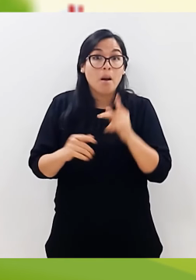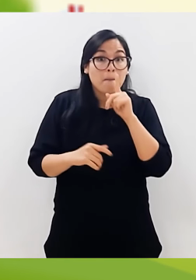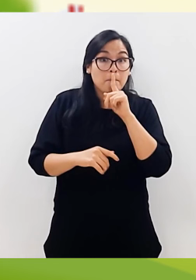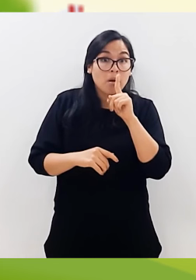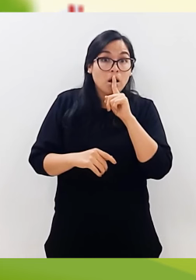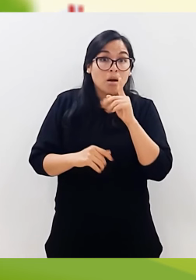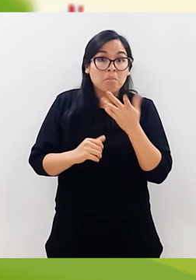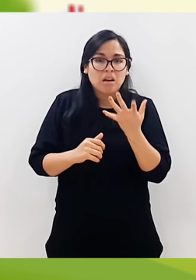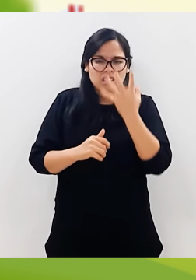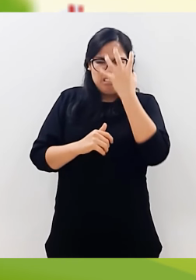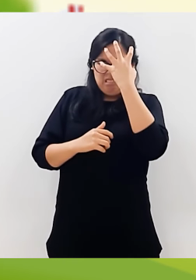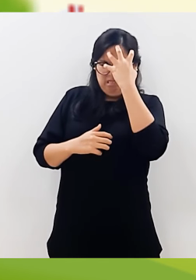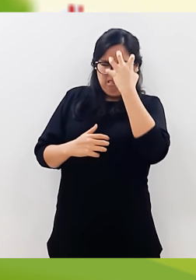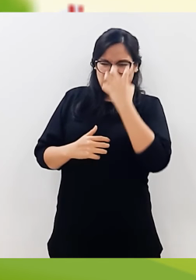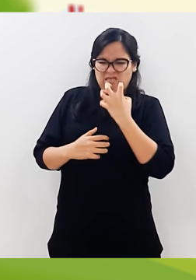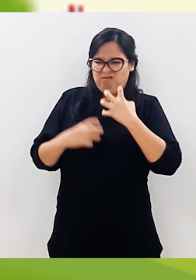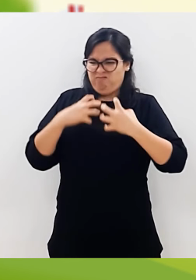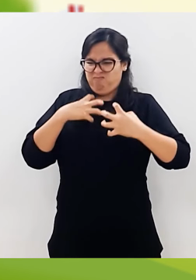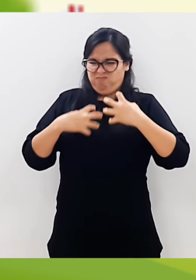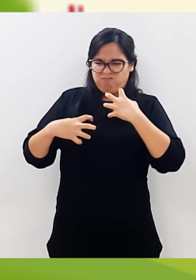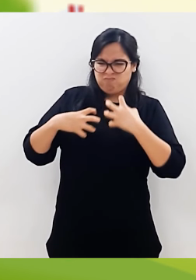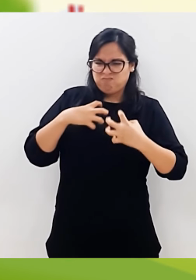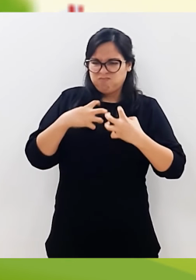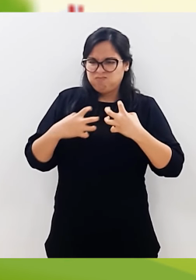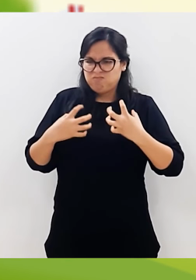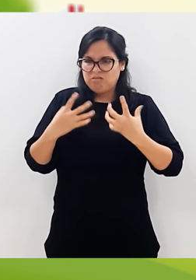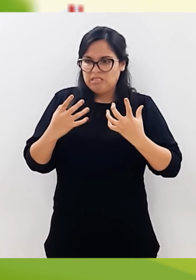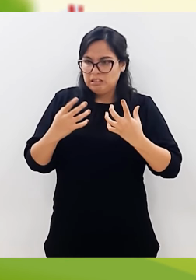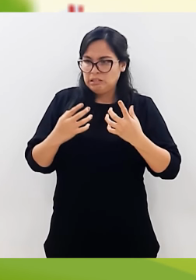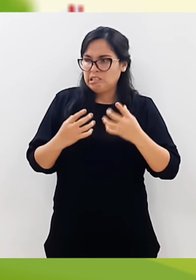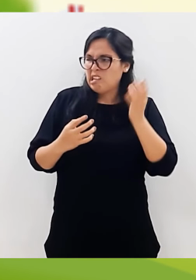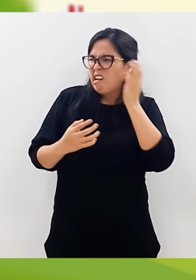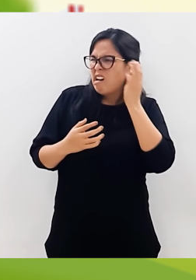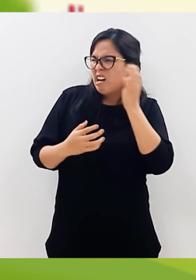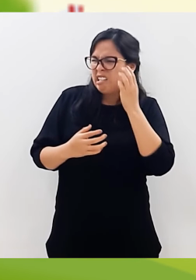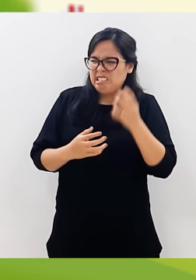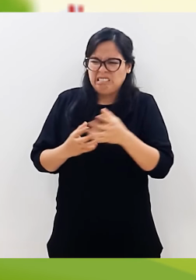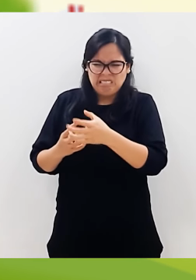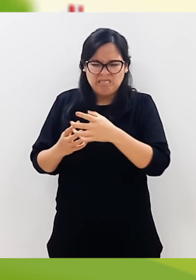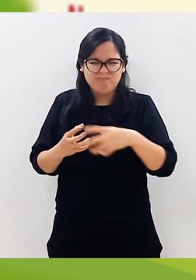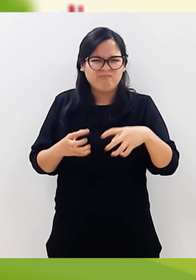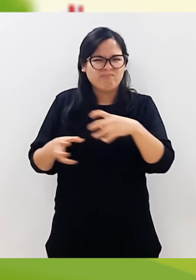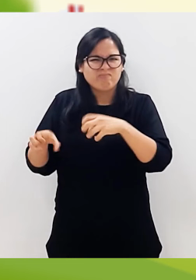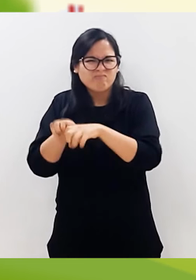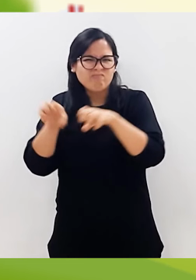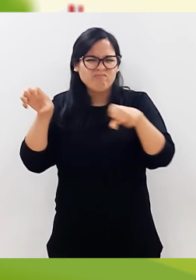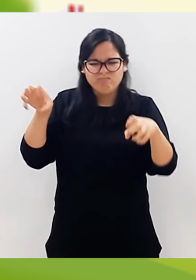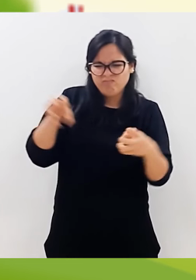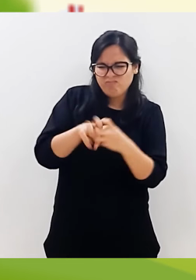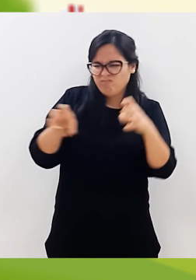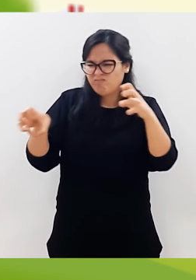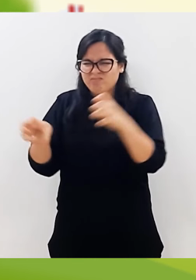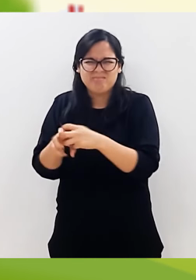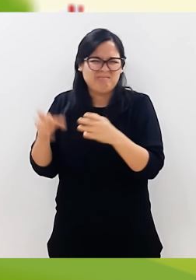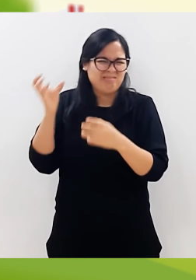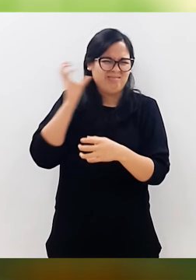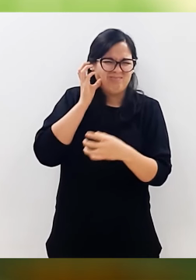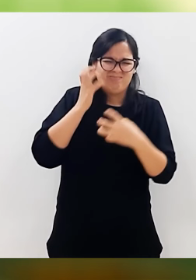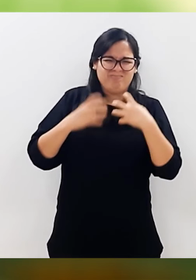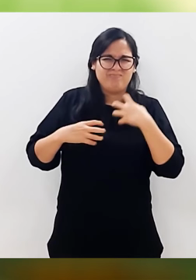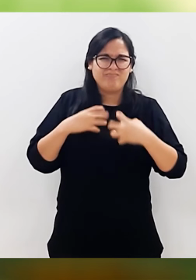su papá le molesta muchas veces el ruido que hace con las latas.